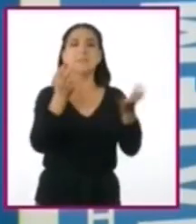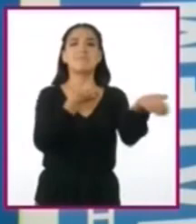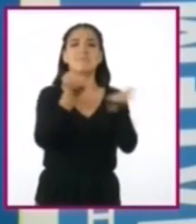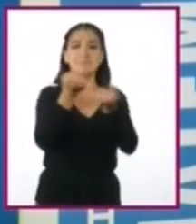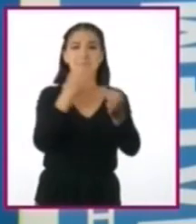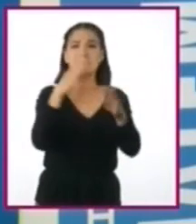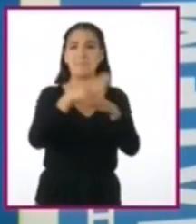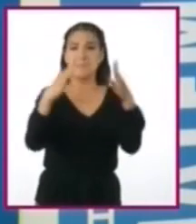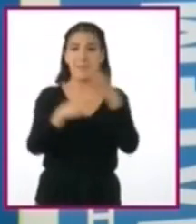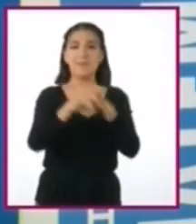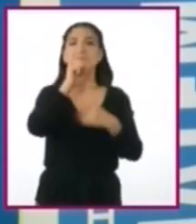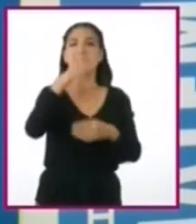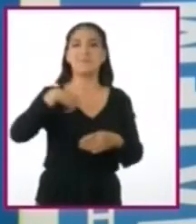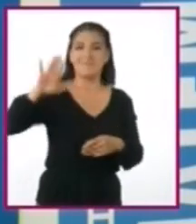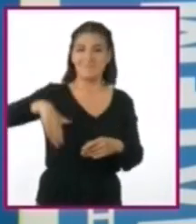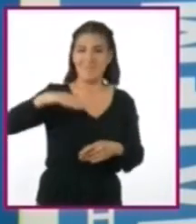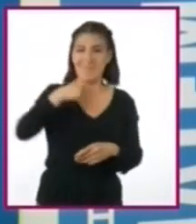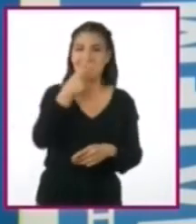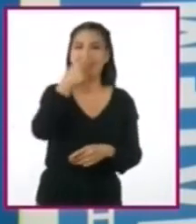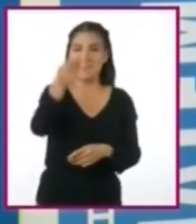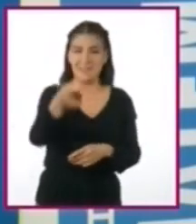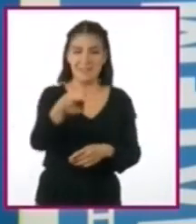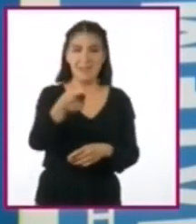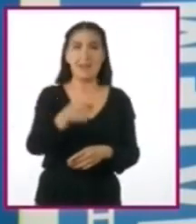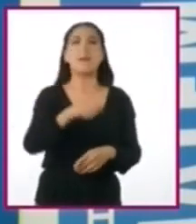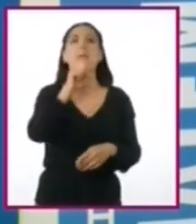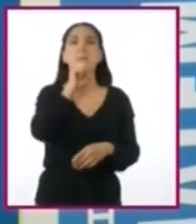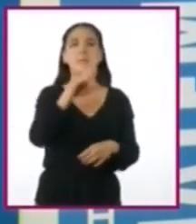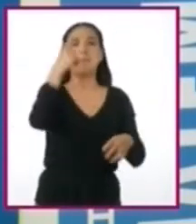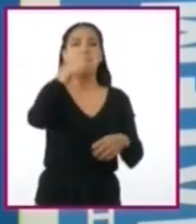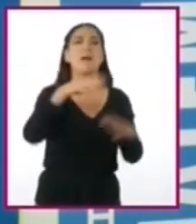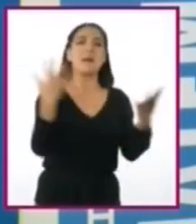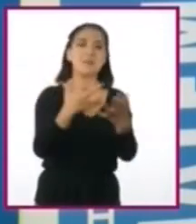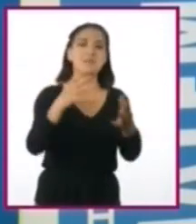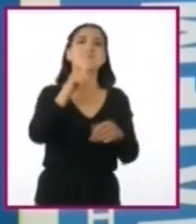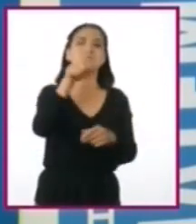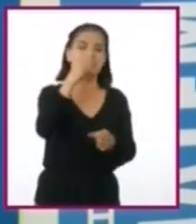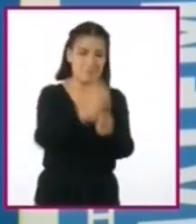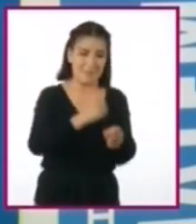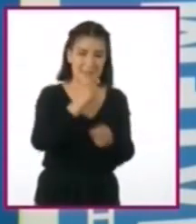el material que les mencioné al principio y así podrán comprobarlo con la práctica.